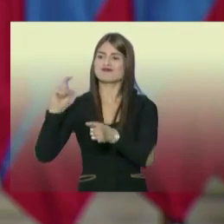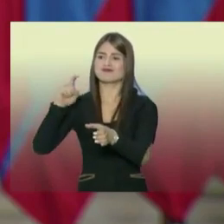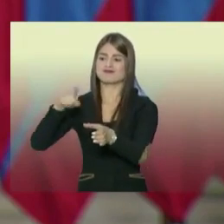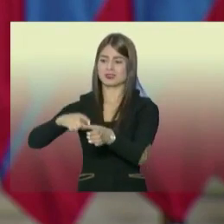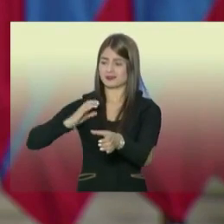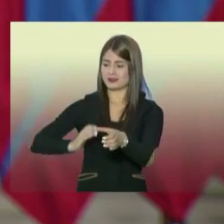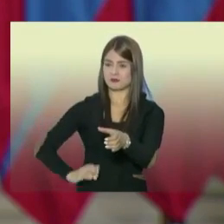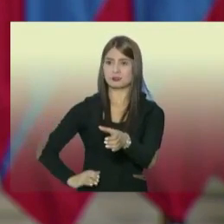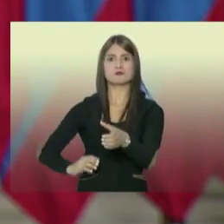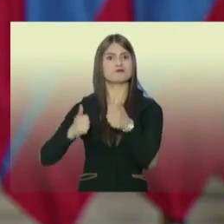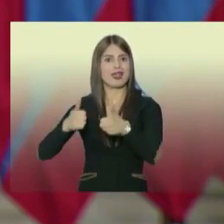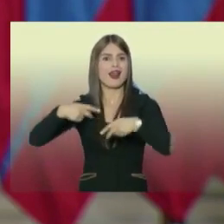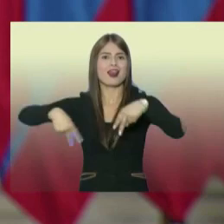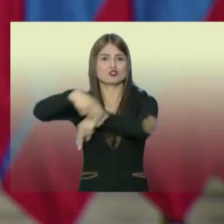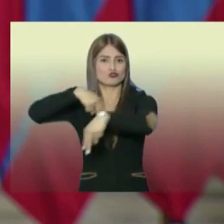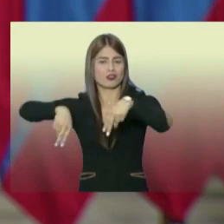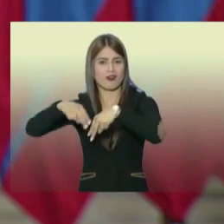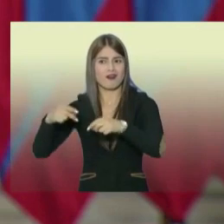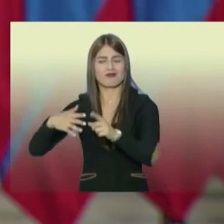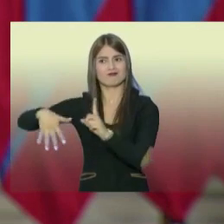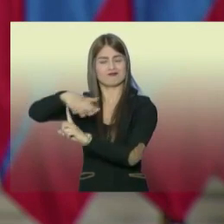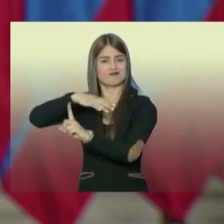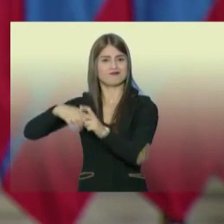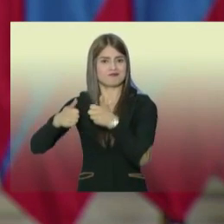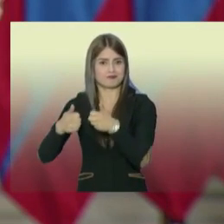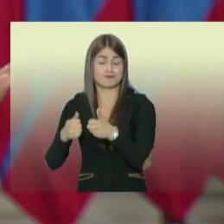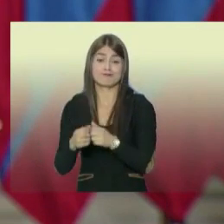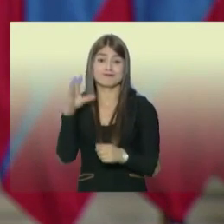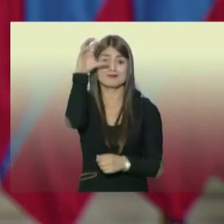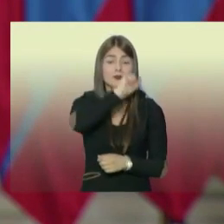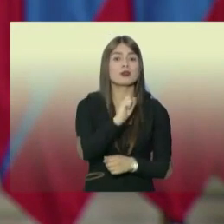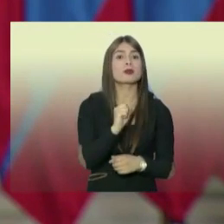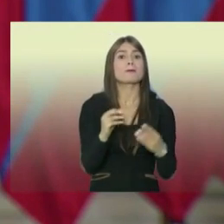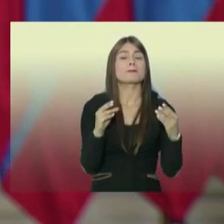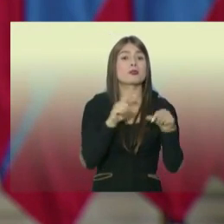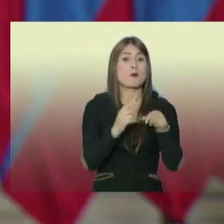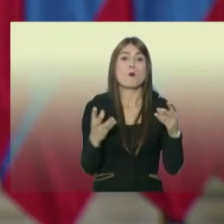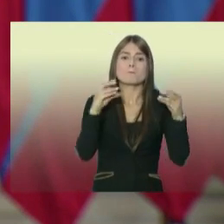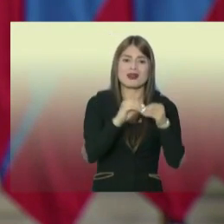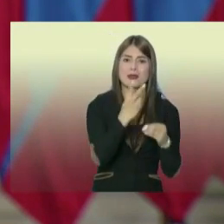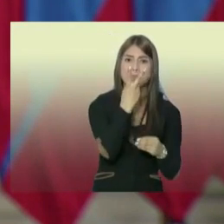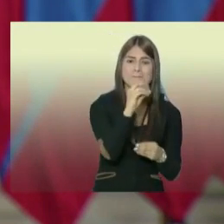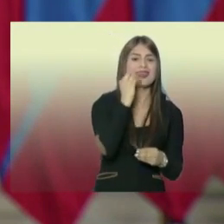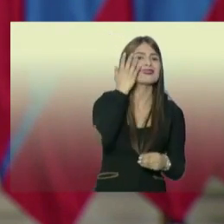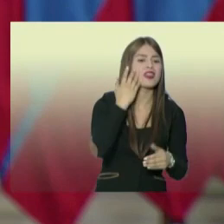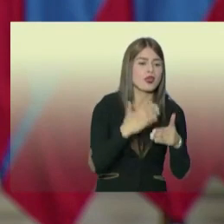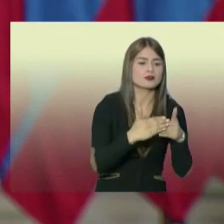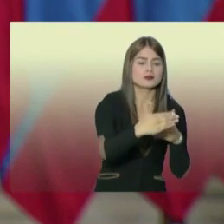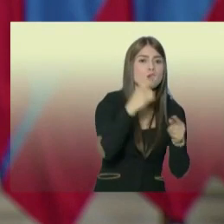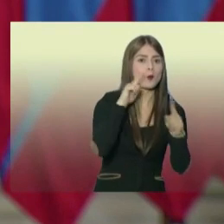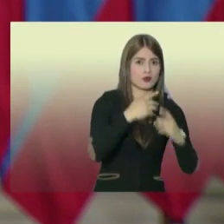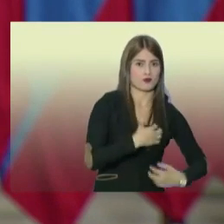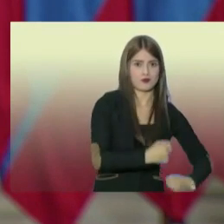20 días adicionales para el desarme y 60 para la reincorporación no es nada